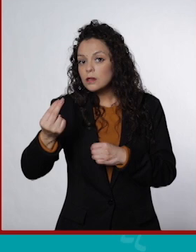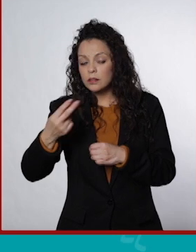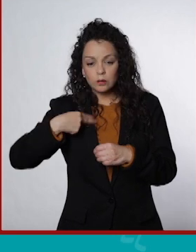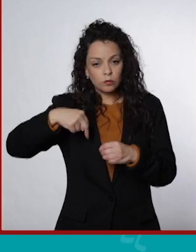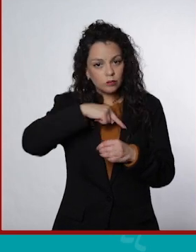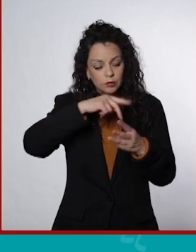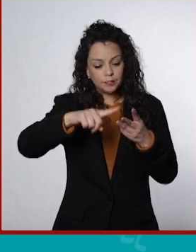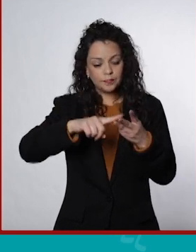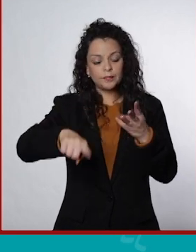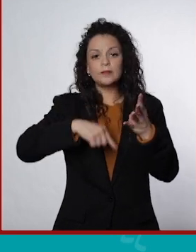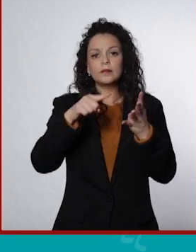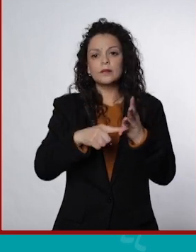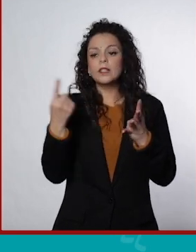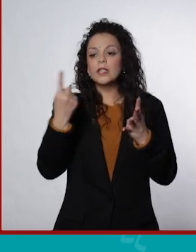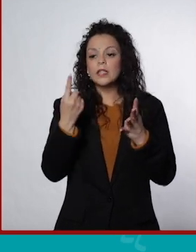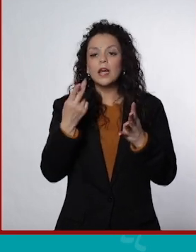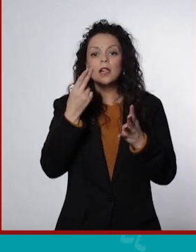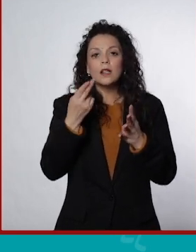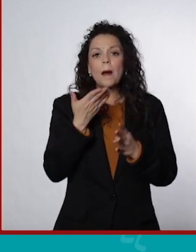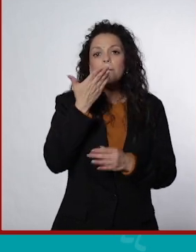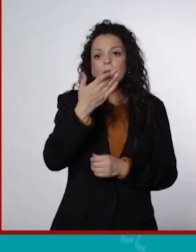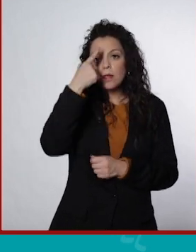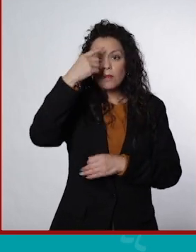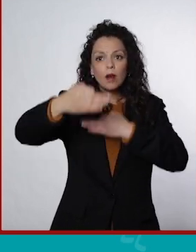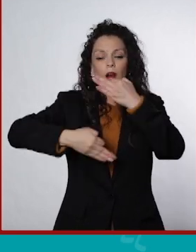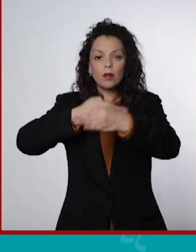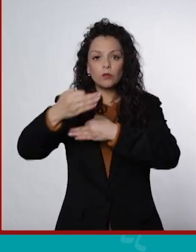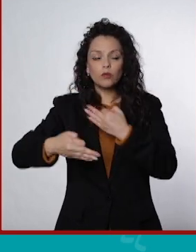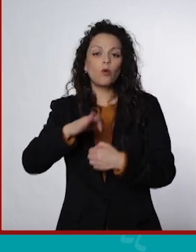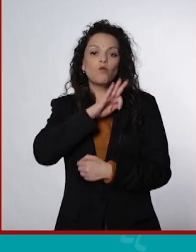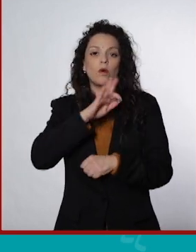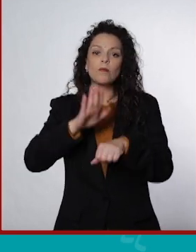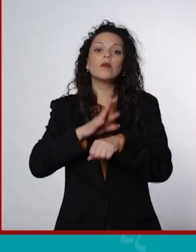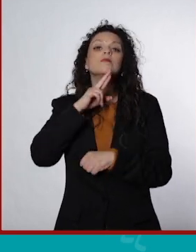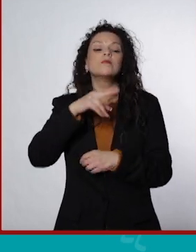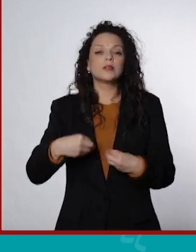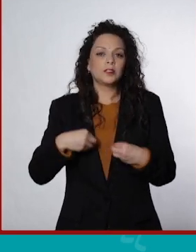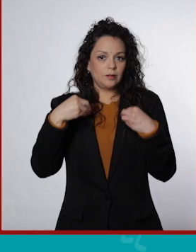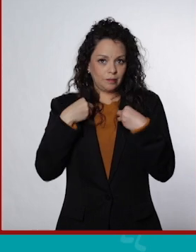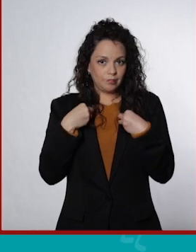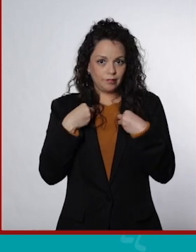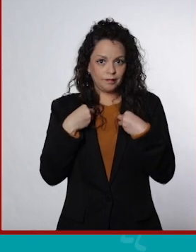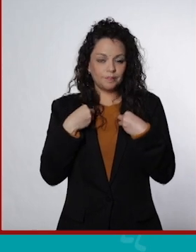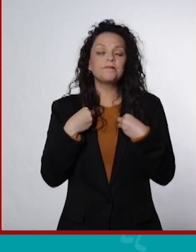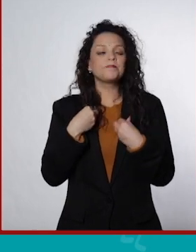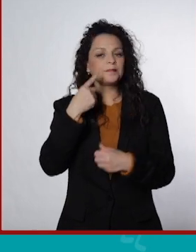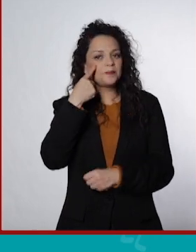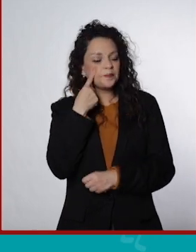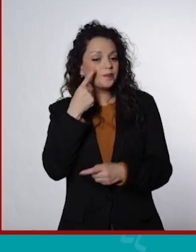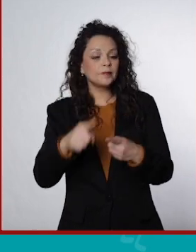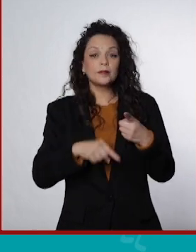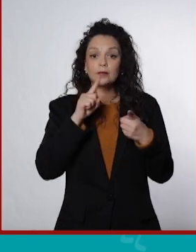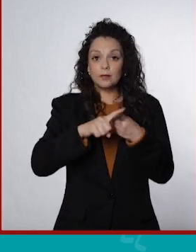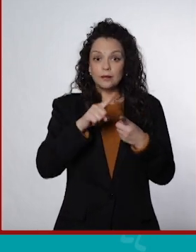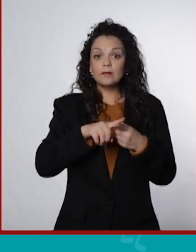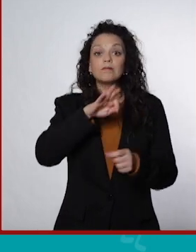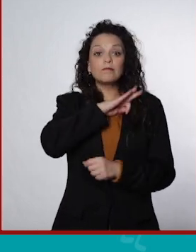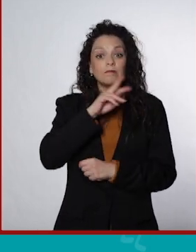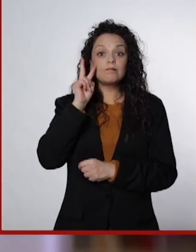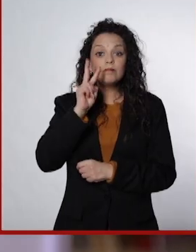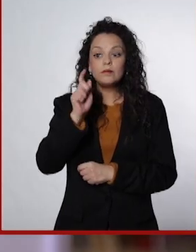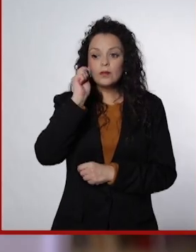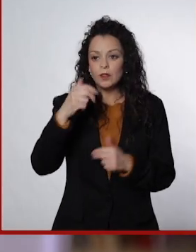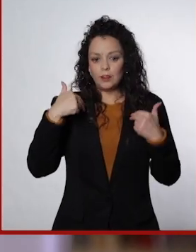y qué le pedimos a los demás para enriquecer nuestra vida. Entonces, lo que habría que decir es que desde el principio observamos chueco los seres